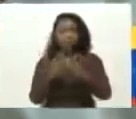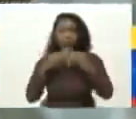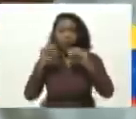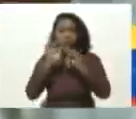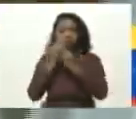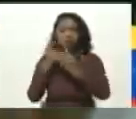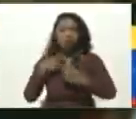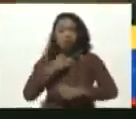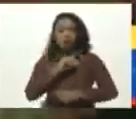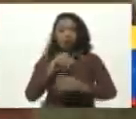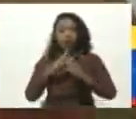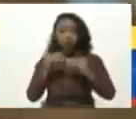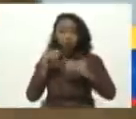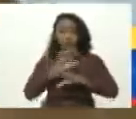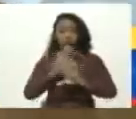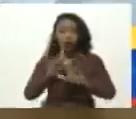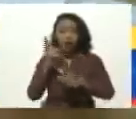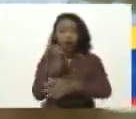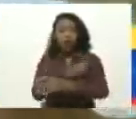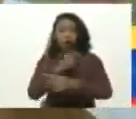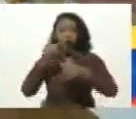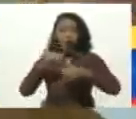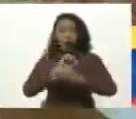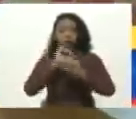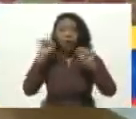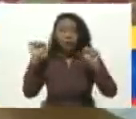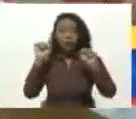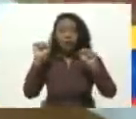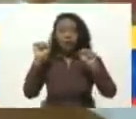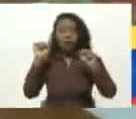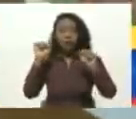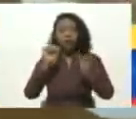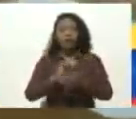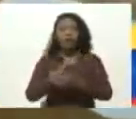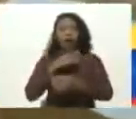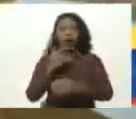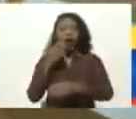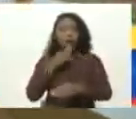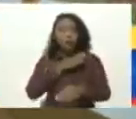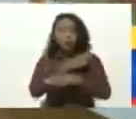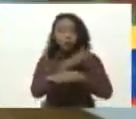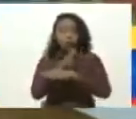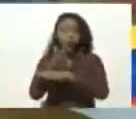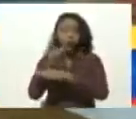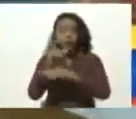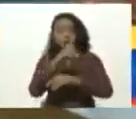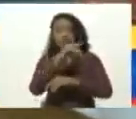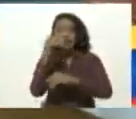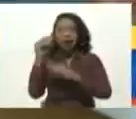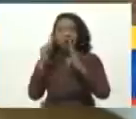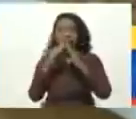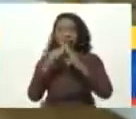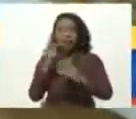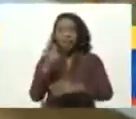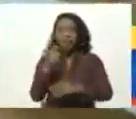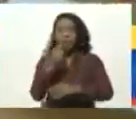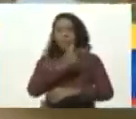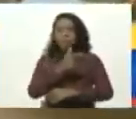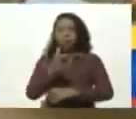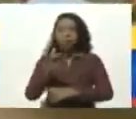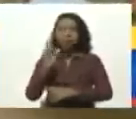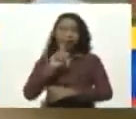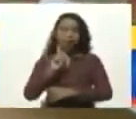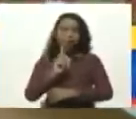todas las personas estén vacunadas. Hoy en la mañana o durante el día se han visitado más de 100 hogares, muy pocas personas no